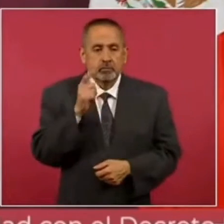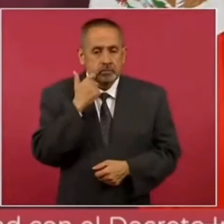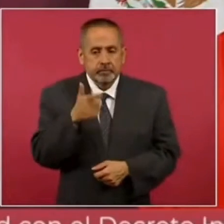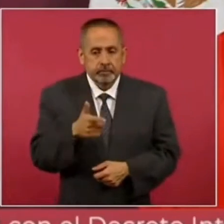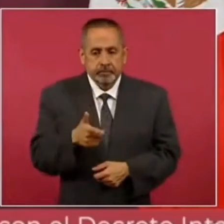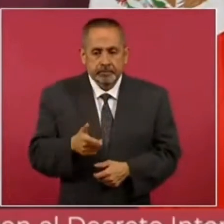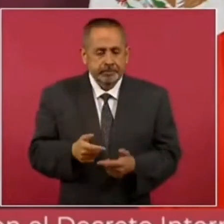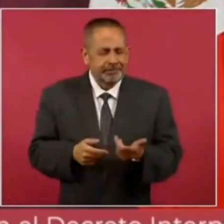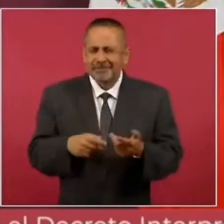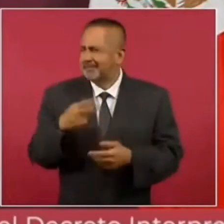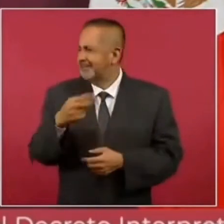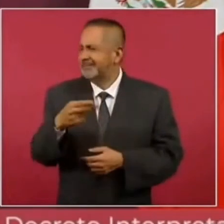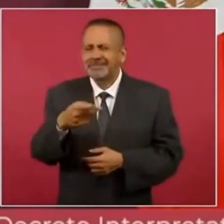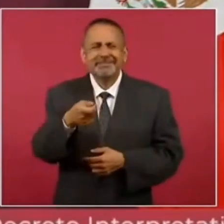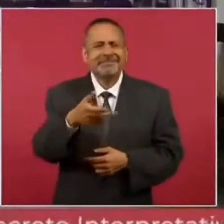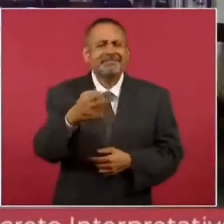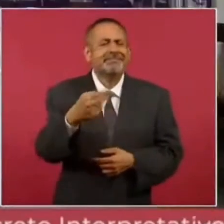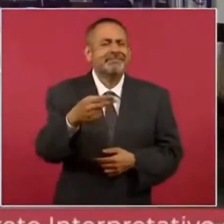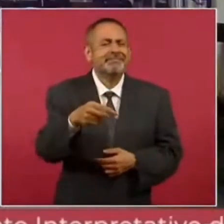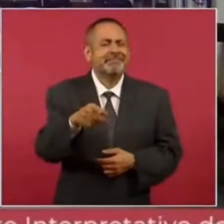¿Cómo le llaman